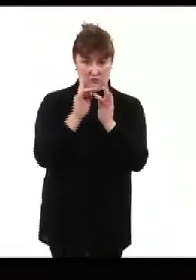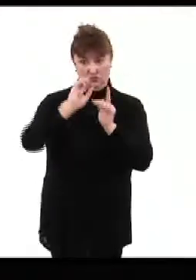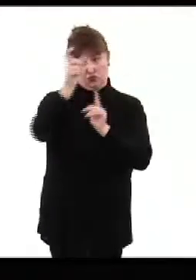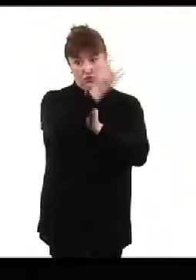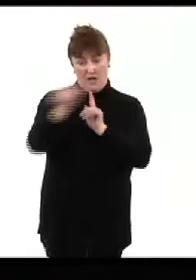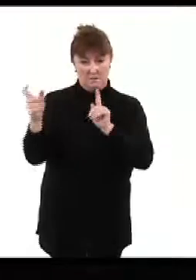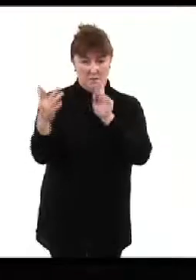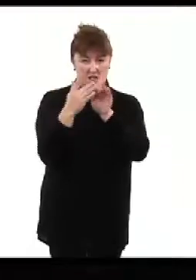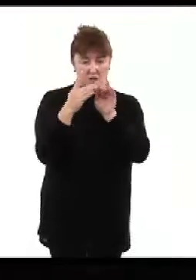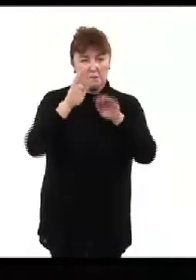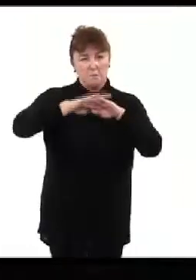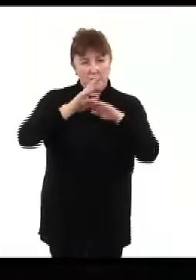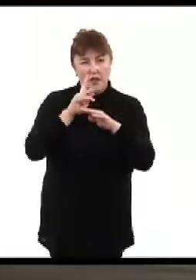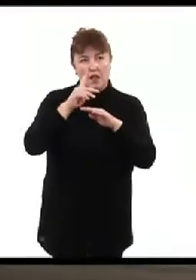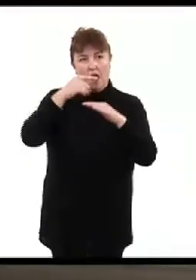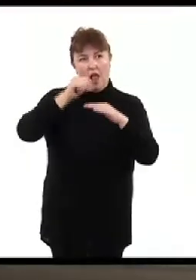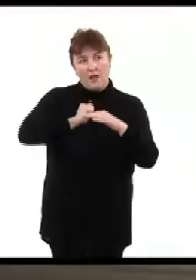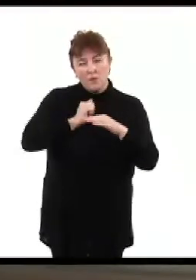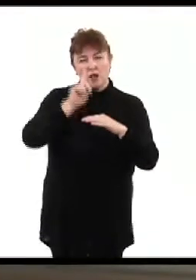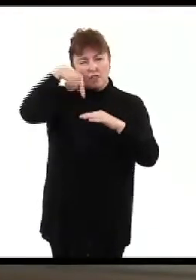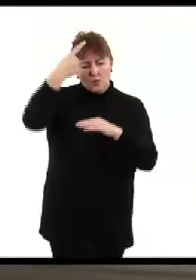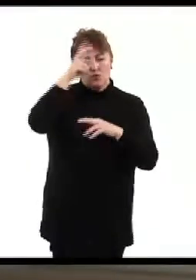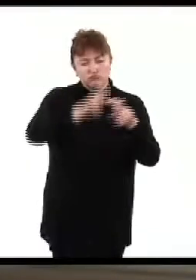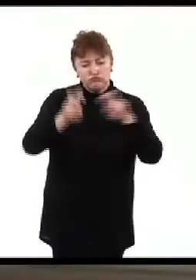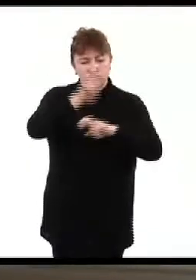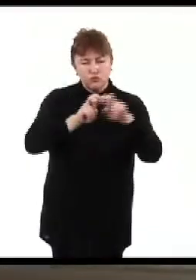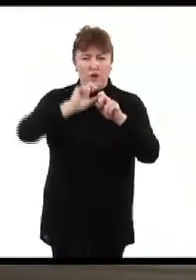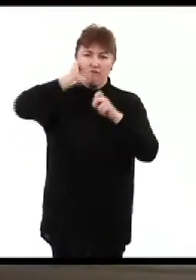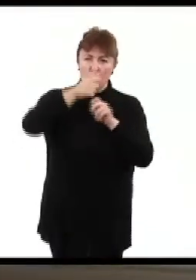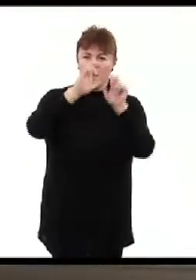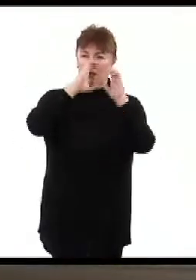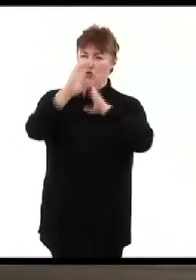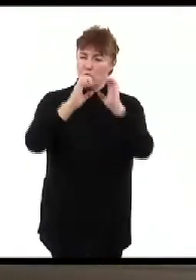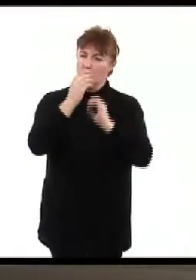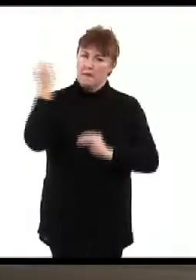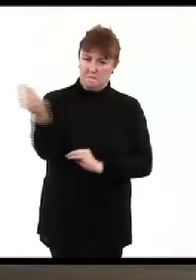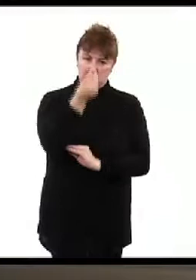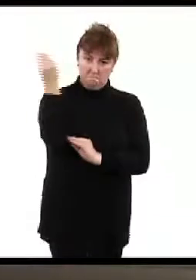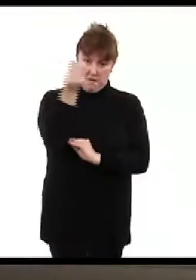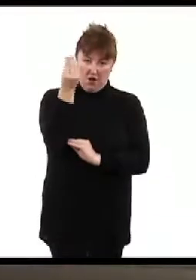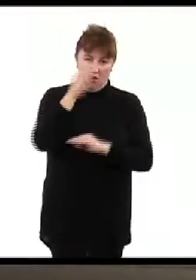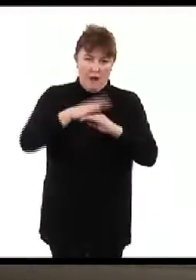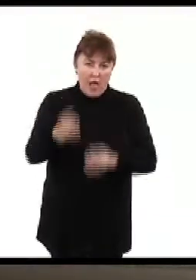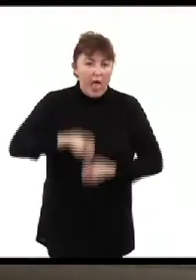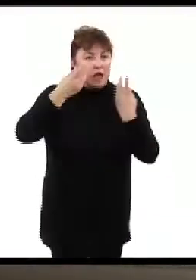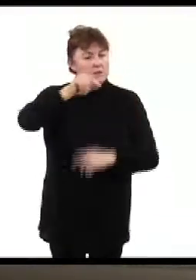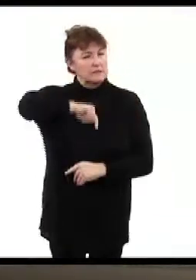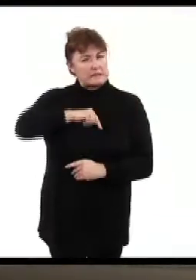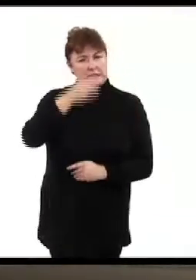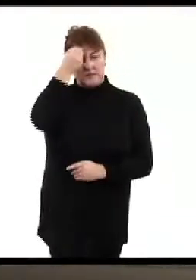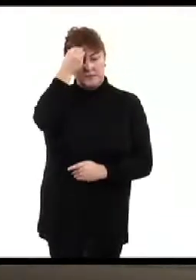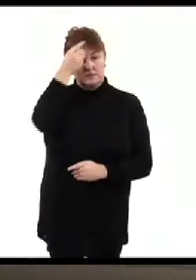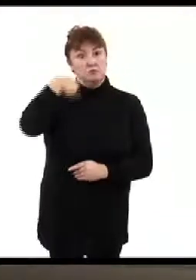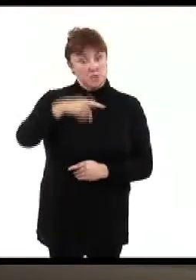buscando mecanismos de comunicación para poder expresar lo que pensaba y lo que sentía. Evolucionadas